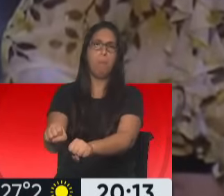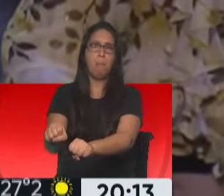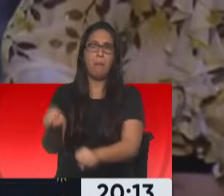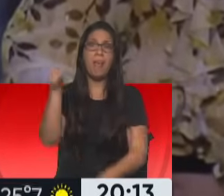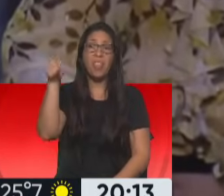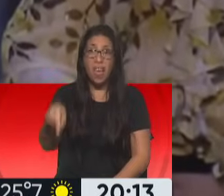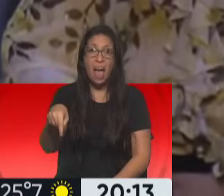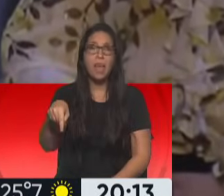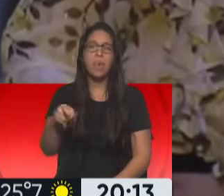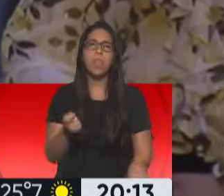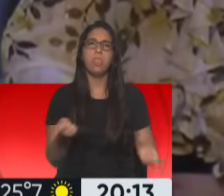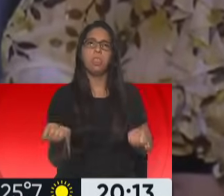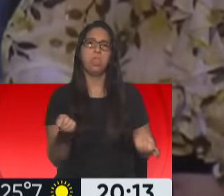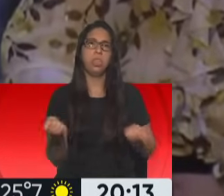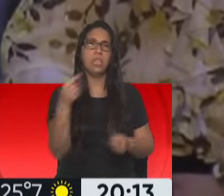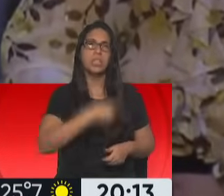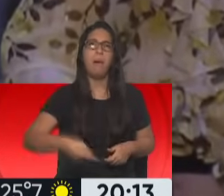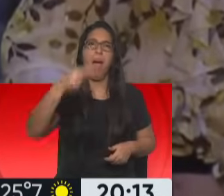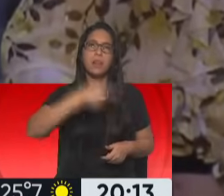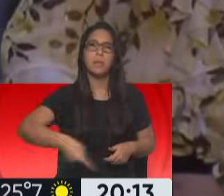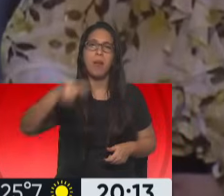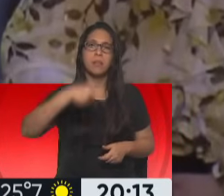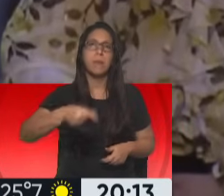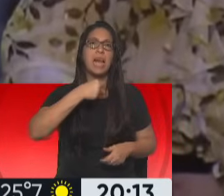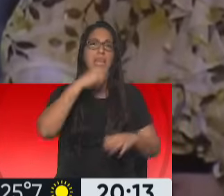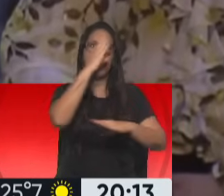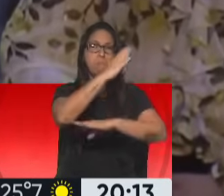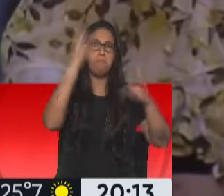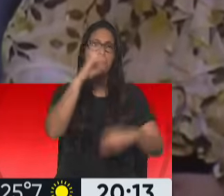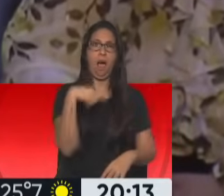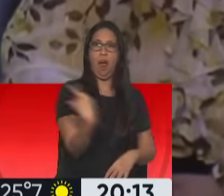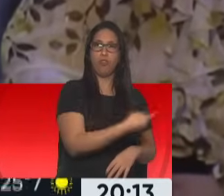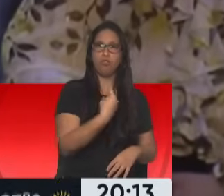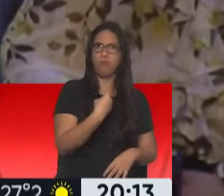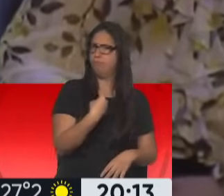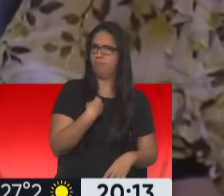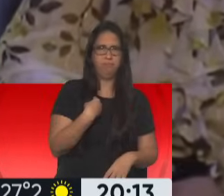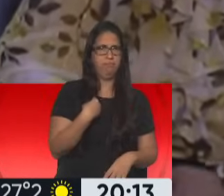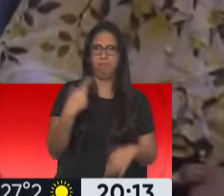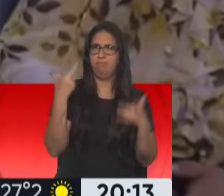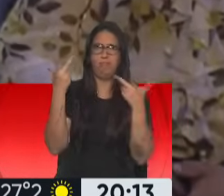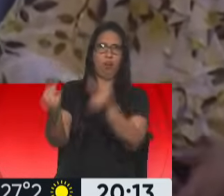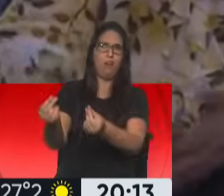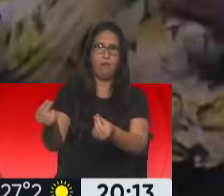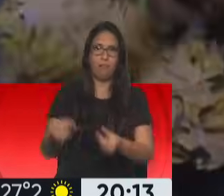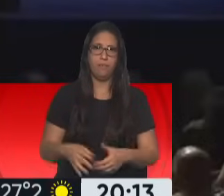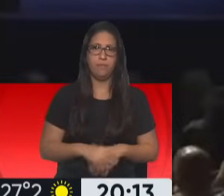allí intentan todas las semanas hacernos volar por los aires, pero no lo van a lograr.